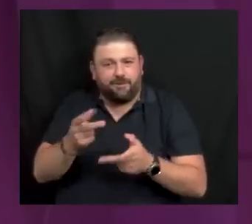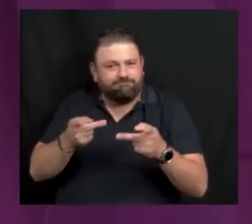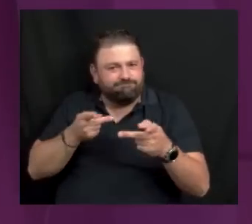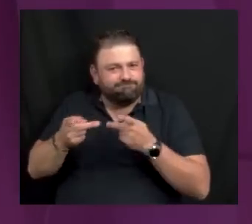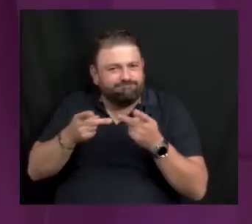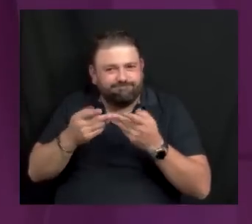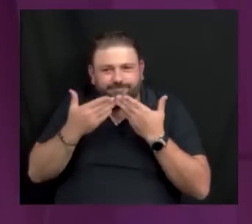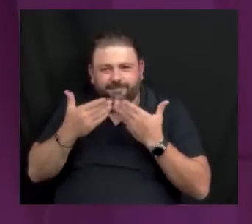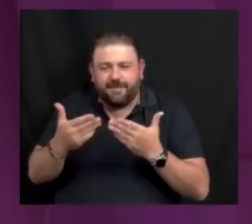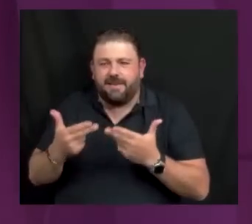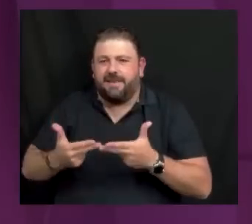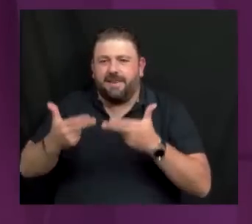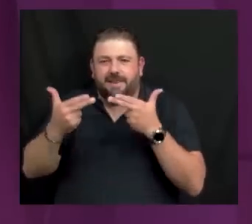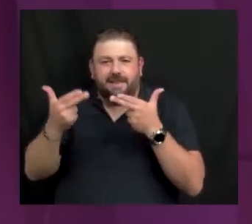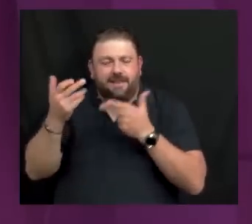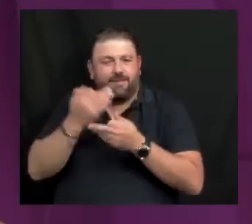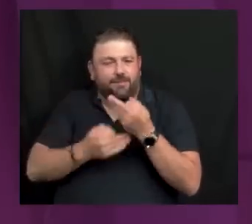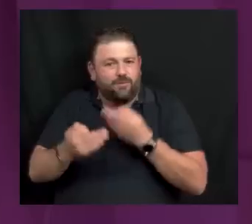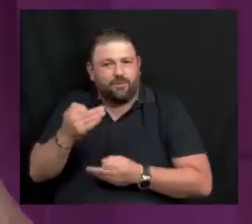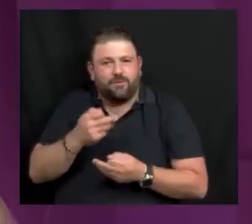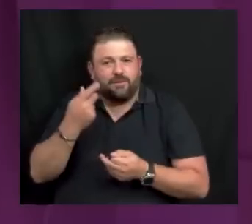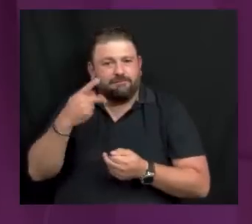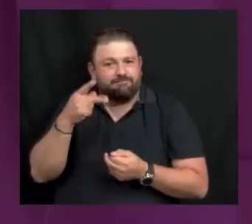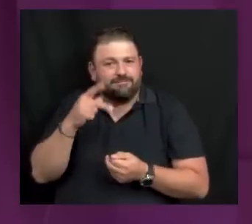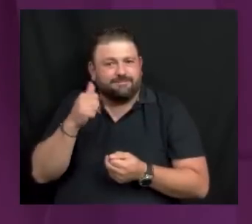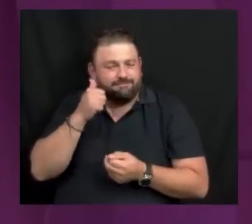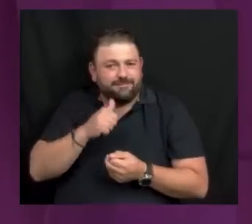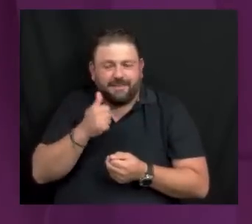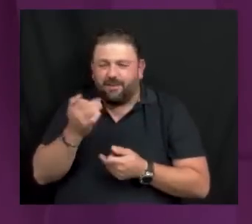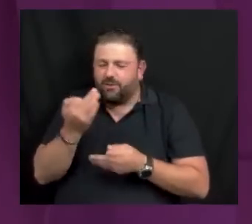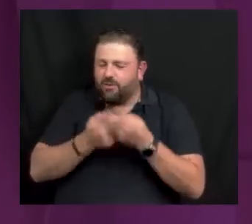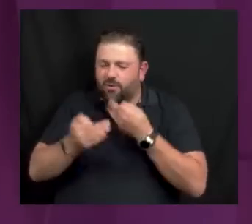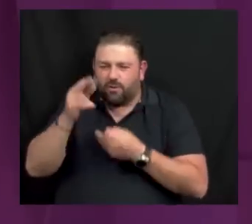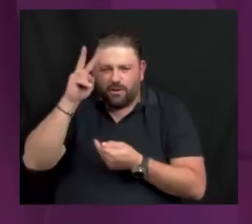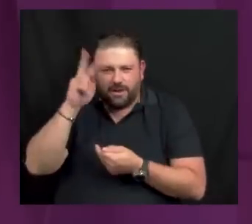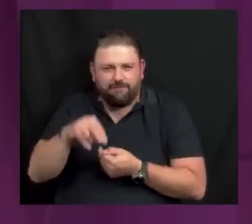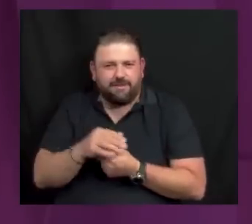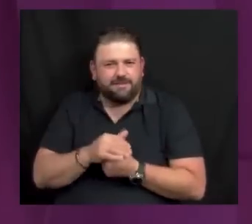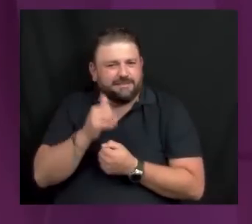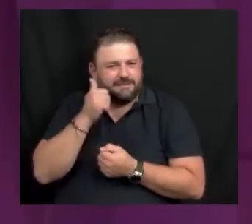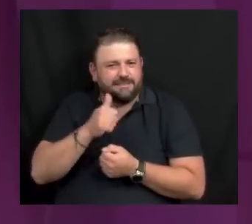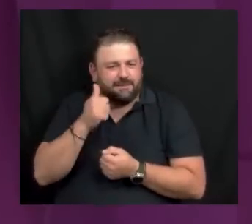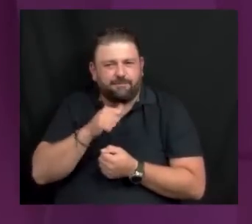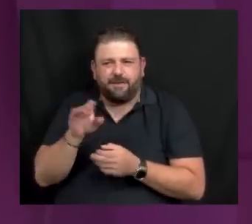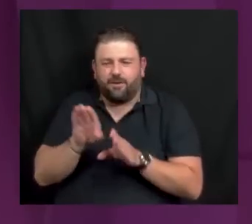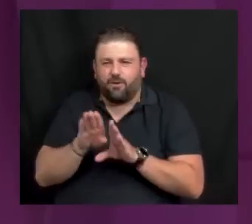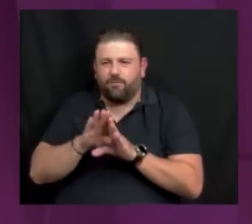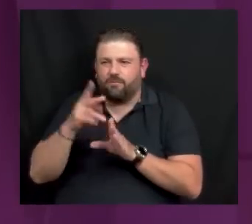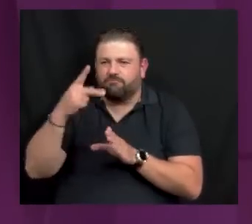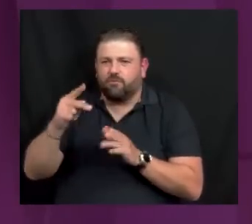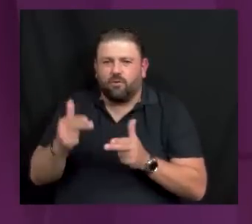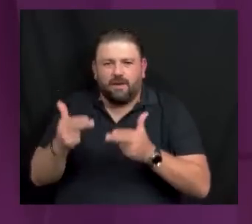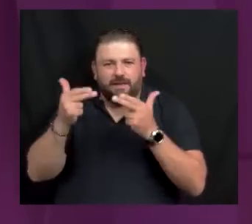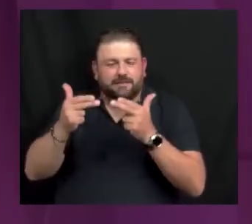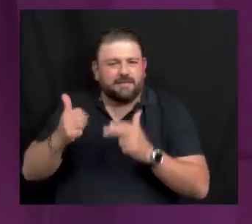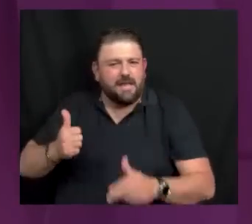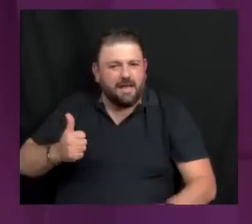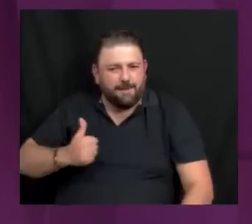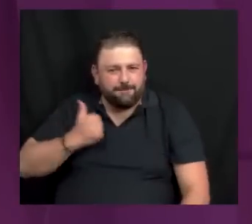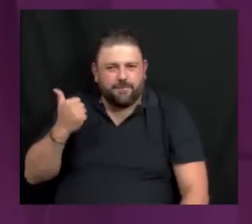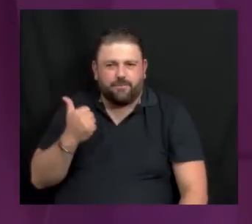negocio, turbocina de avión, ni siquiera gasolina. En verdad es despegar tu negocio cada vez que lo sabes